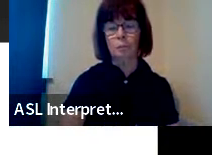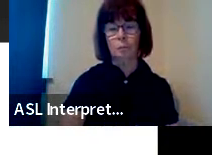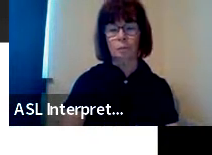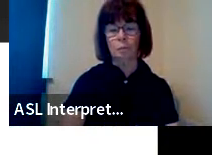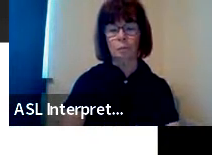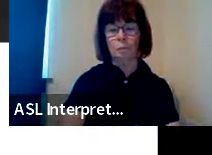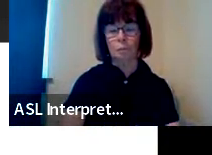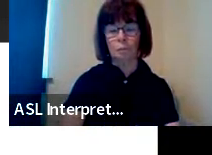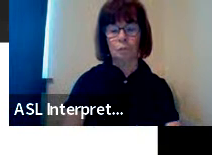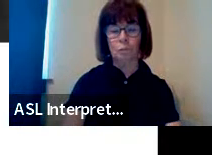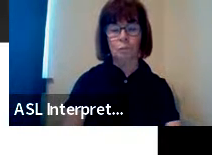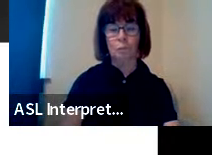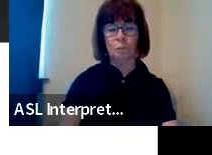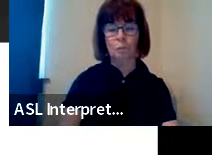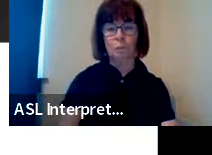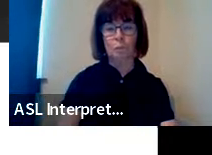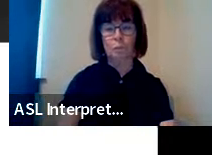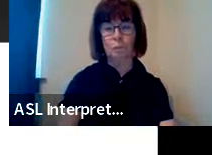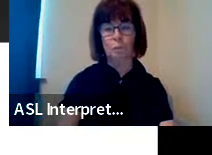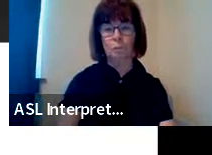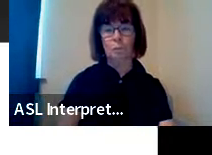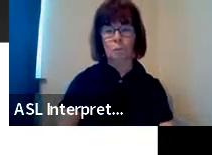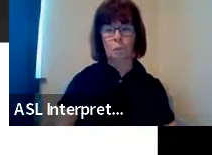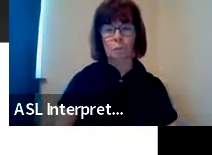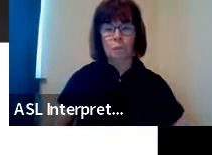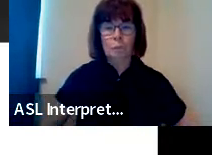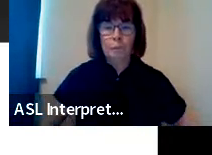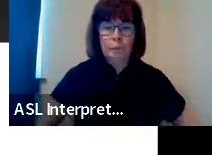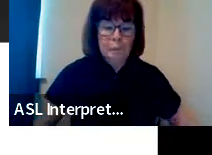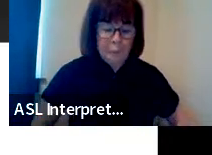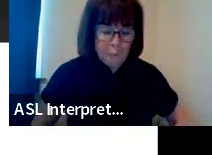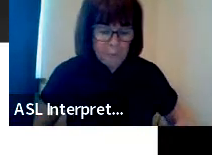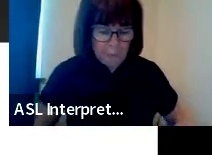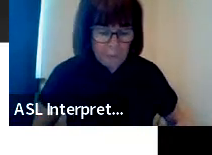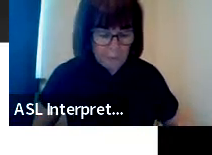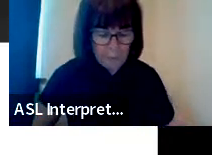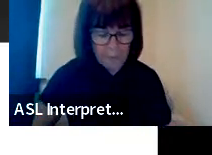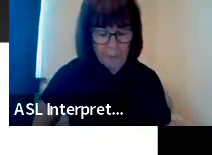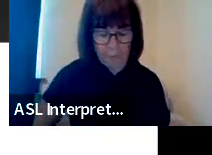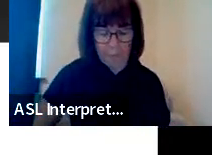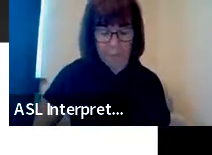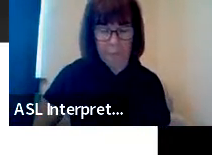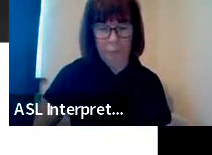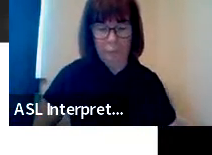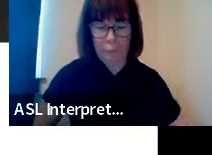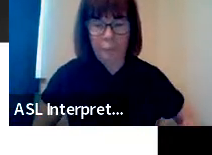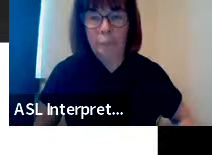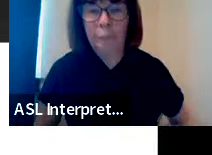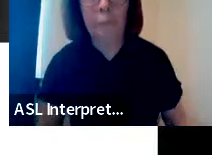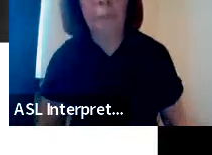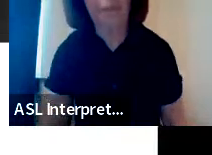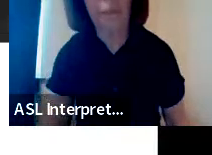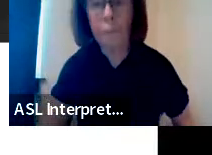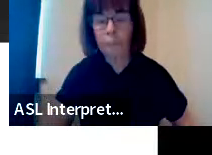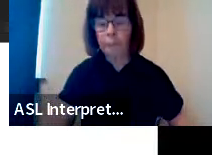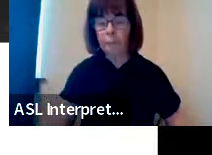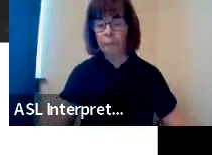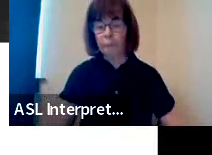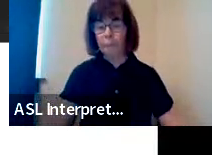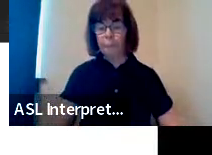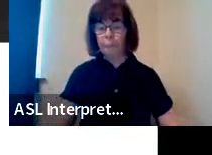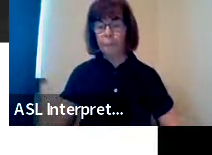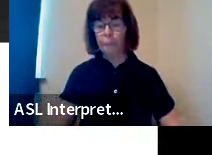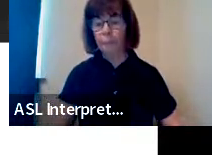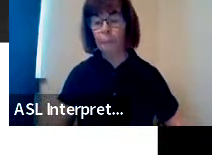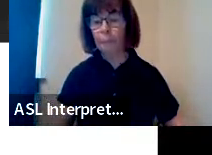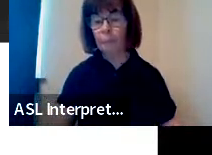junta en español, por favor, cerciórense de hacerle un clic en el globito que aparece en la parte baja de su pantalla y seleccionen la opción